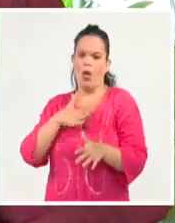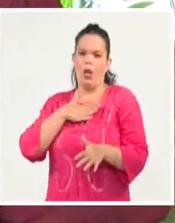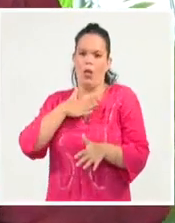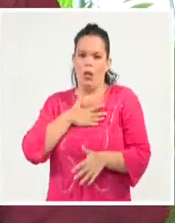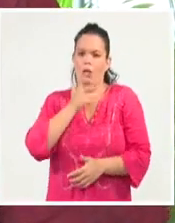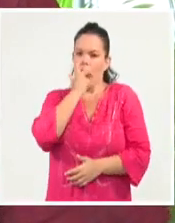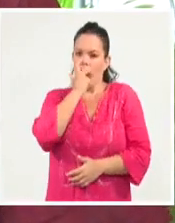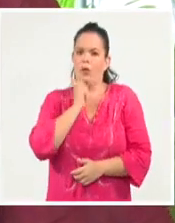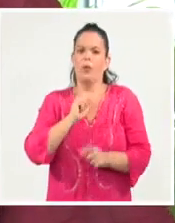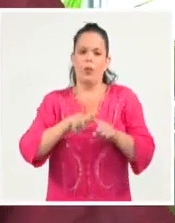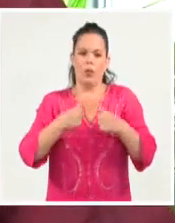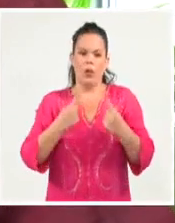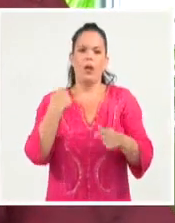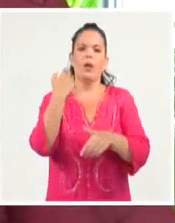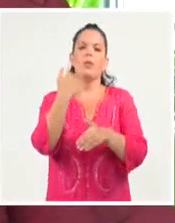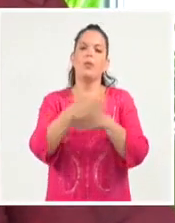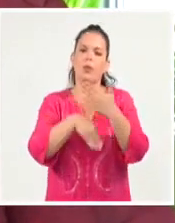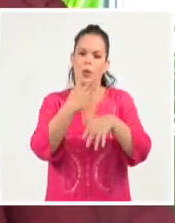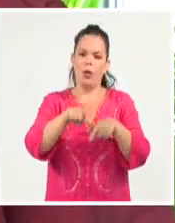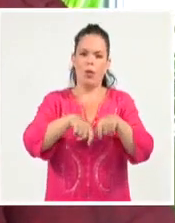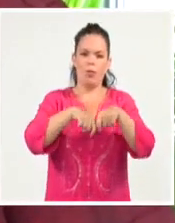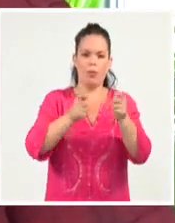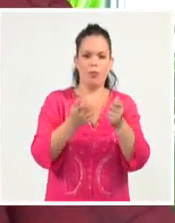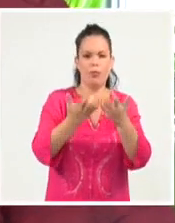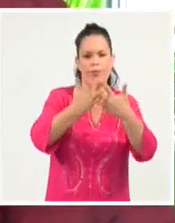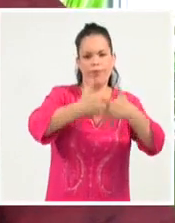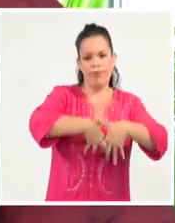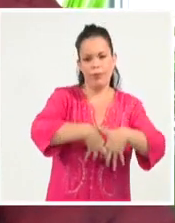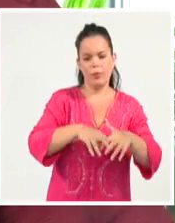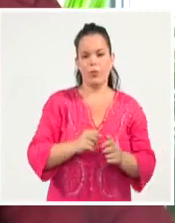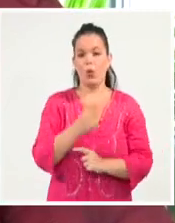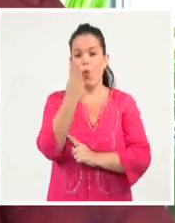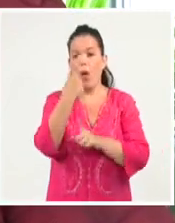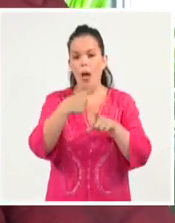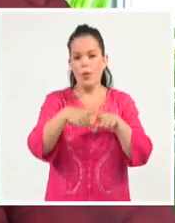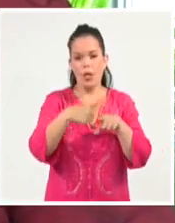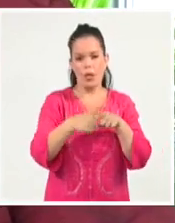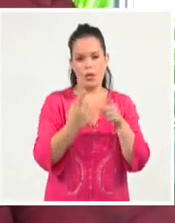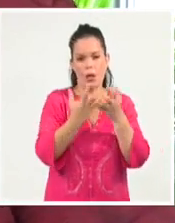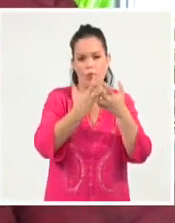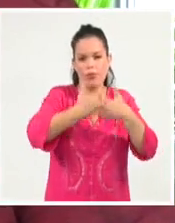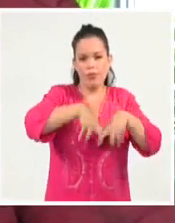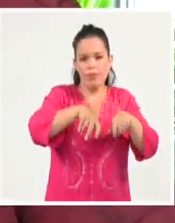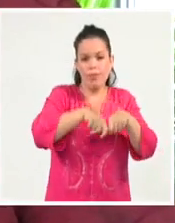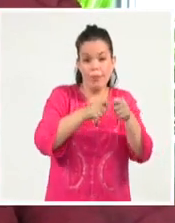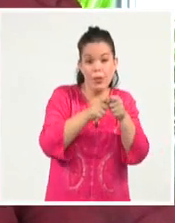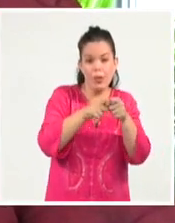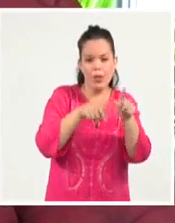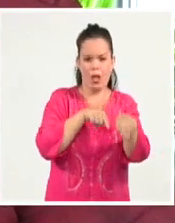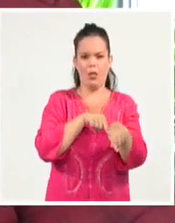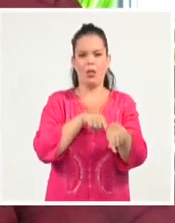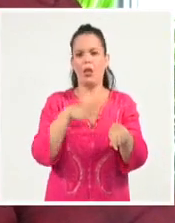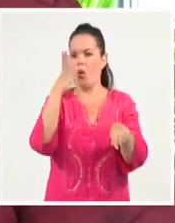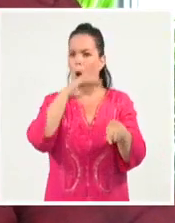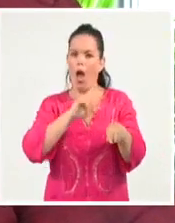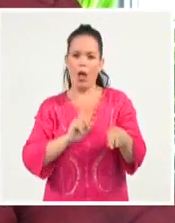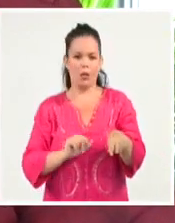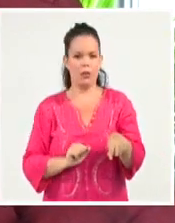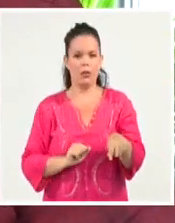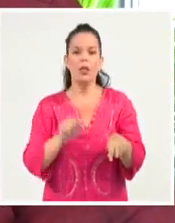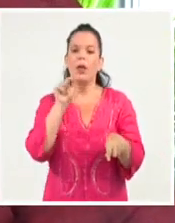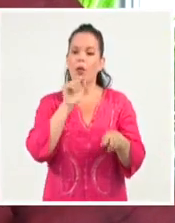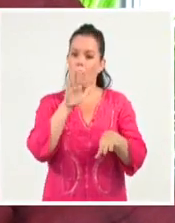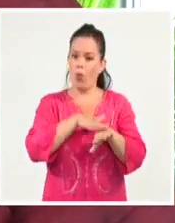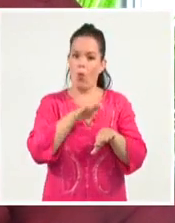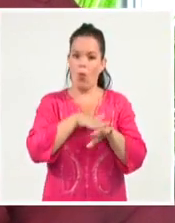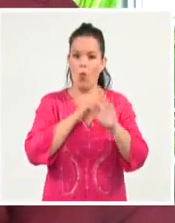de oxígeno del país, la rotura de una pieza la ha sacado realmente de circulación, y eso hace que